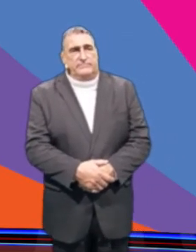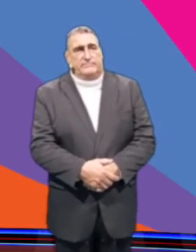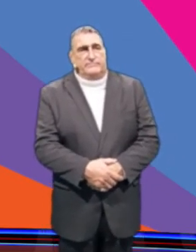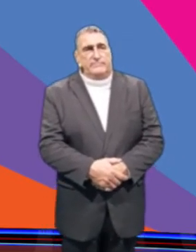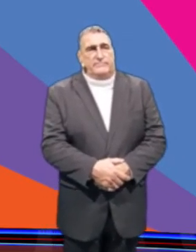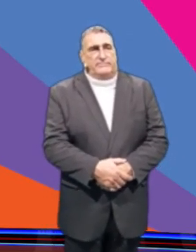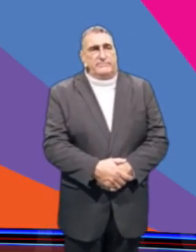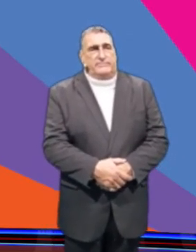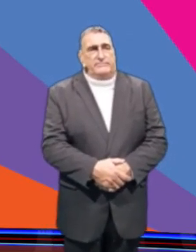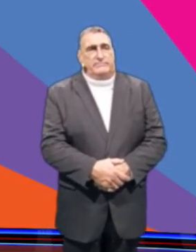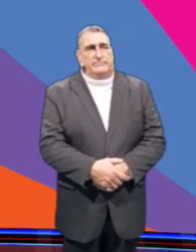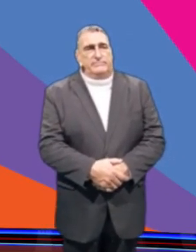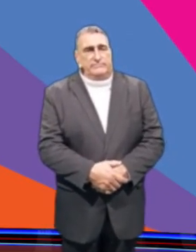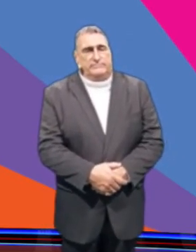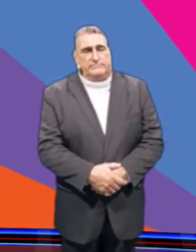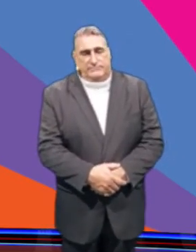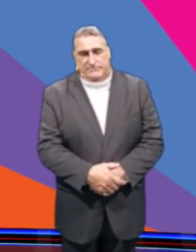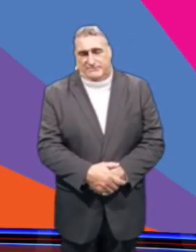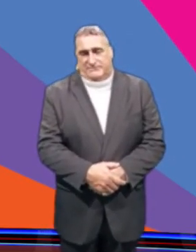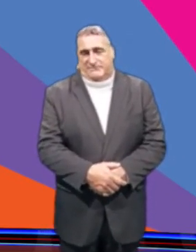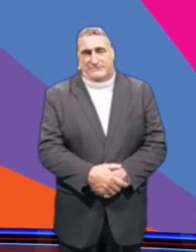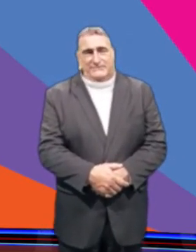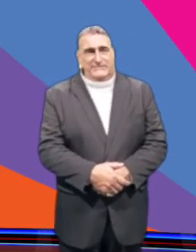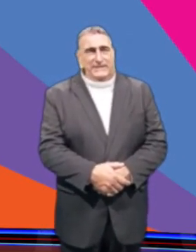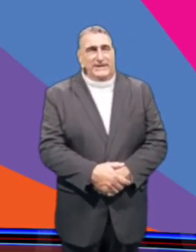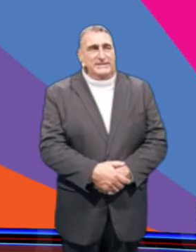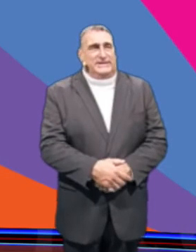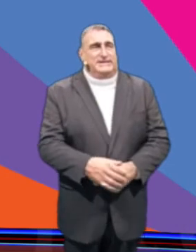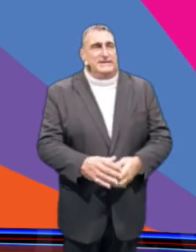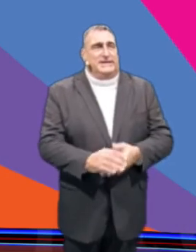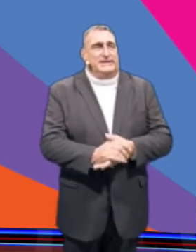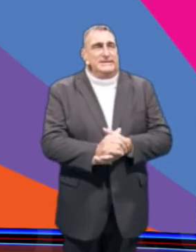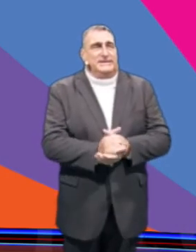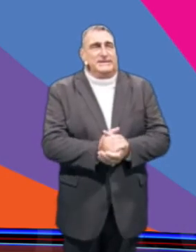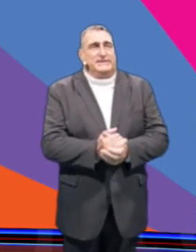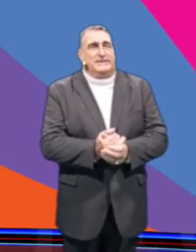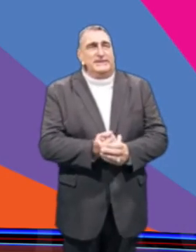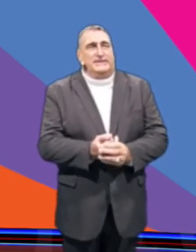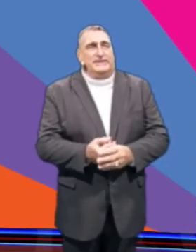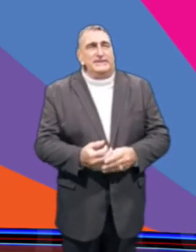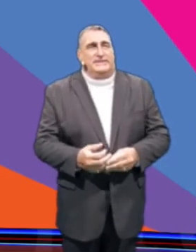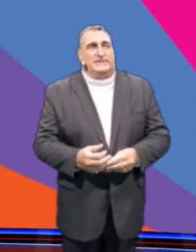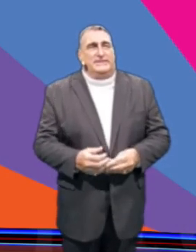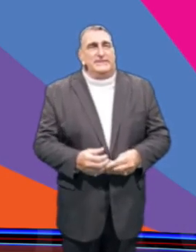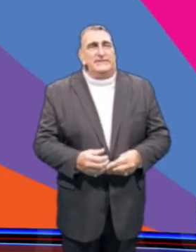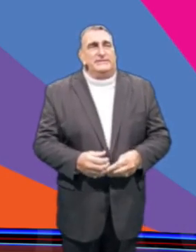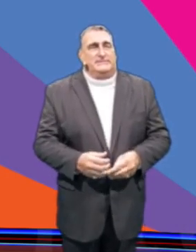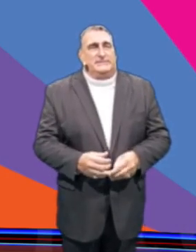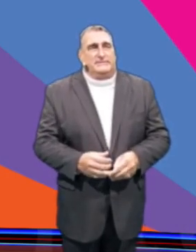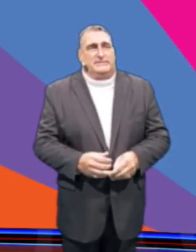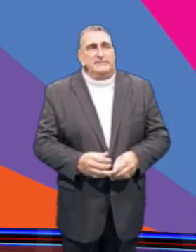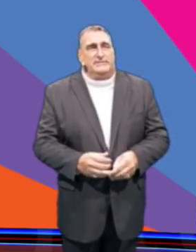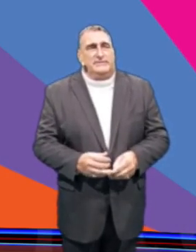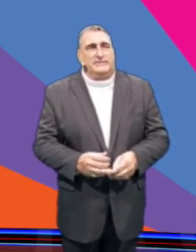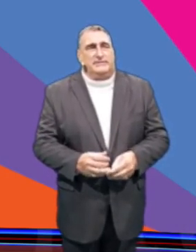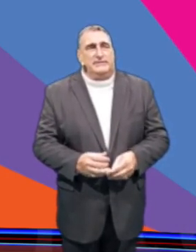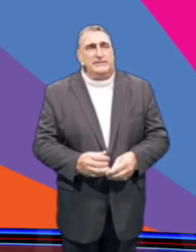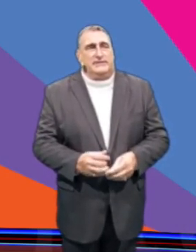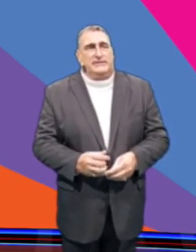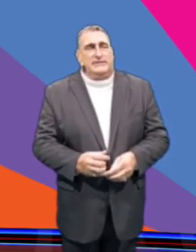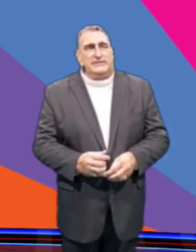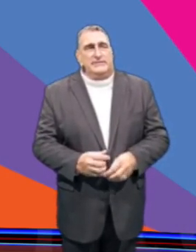gastando saliva. ¿Se entiende? Sí, se entiende. Pero por sí. lo menos si alguno quiere saber si